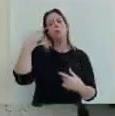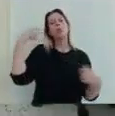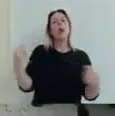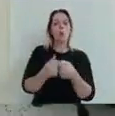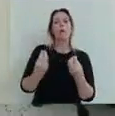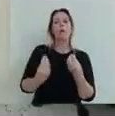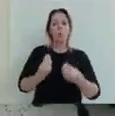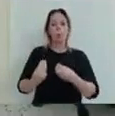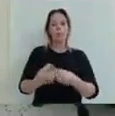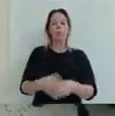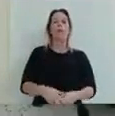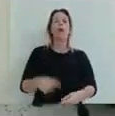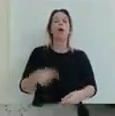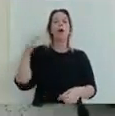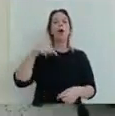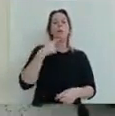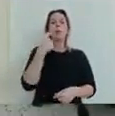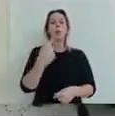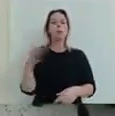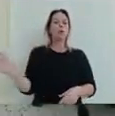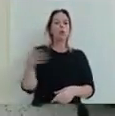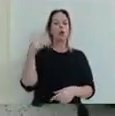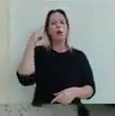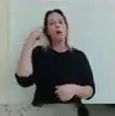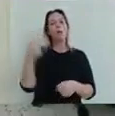Figueredo, aprobado por unanimidad.